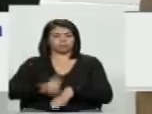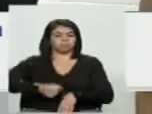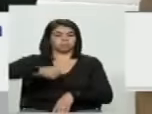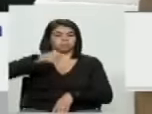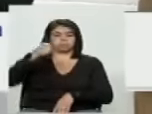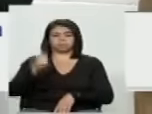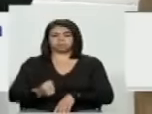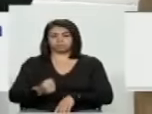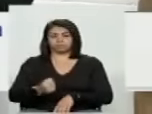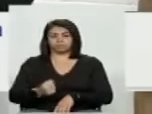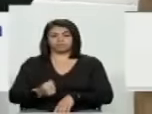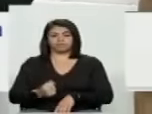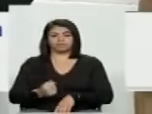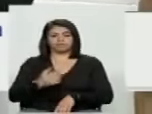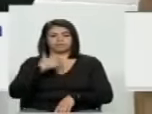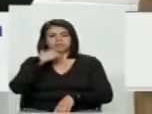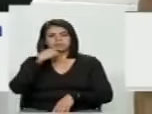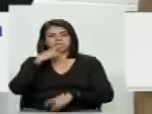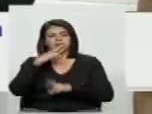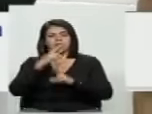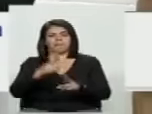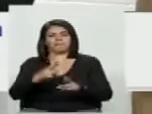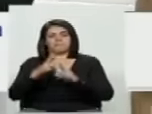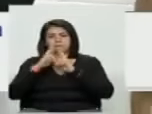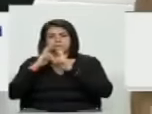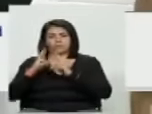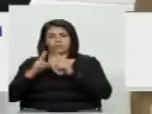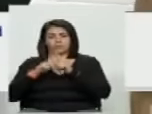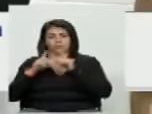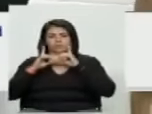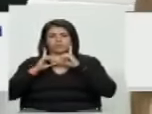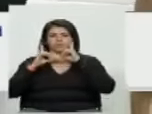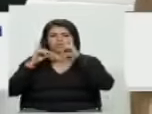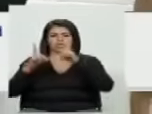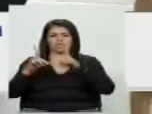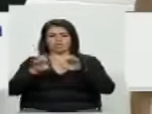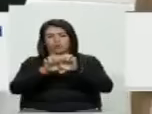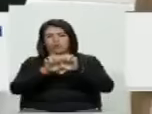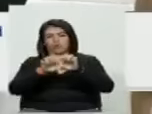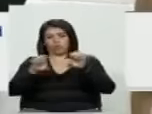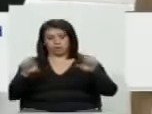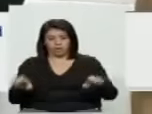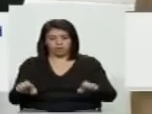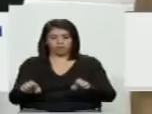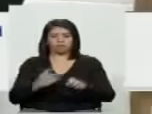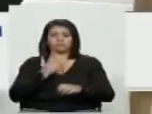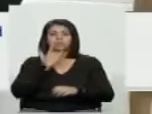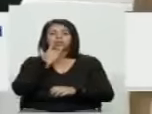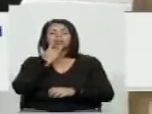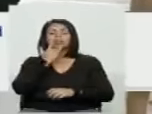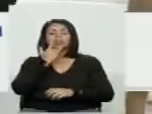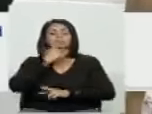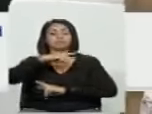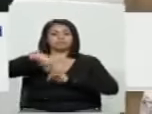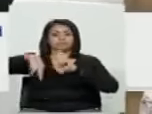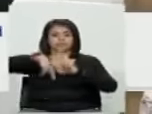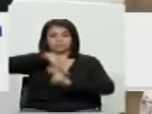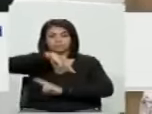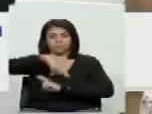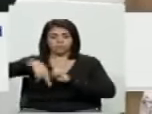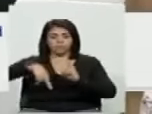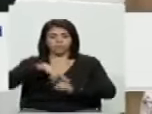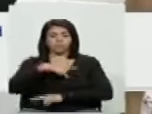rebeldes, contestatarios, dignos, decentes, valientes,